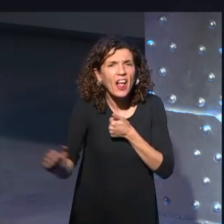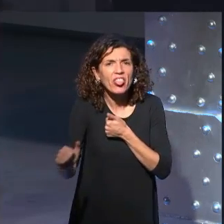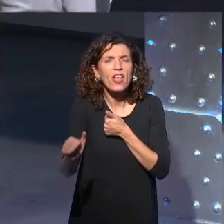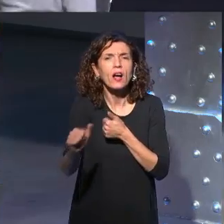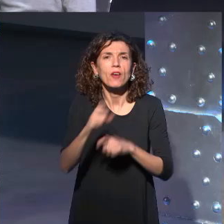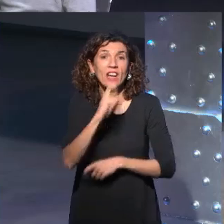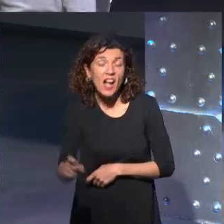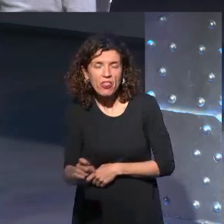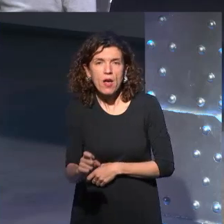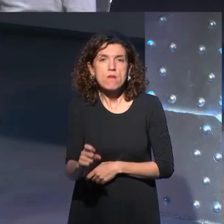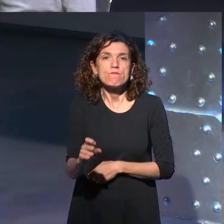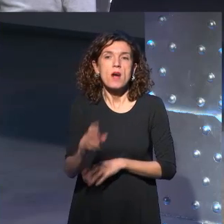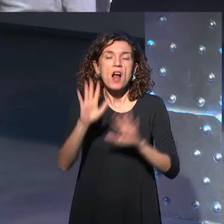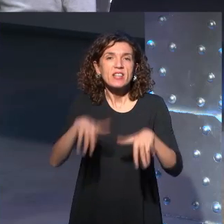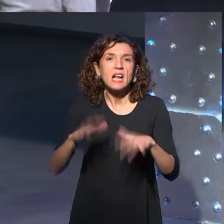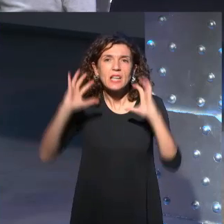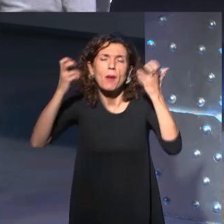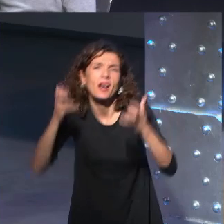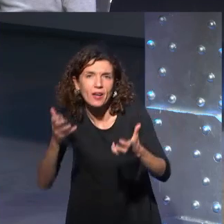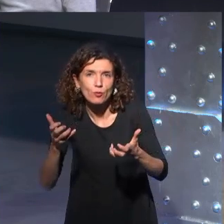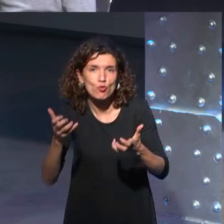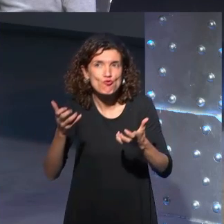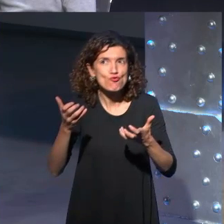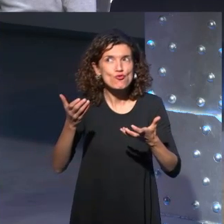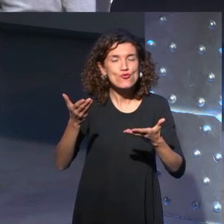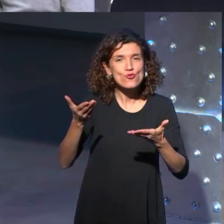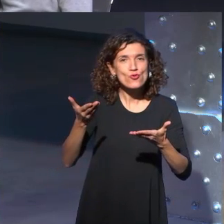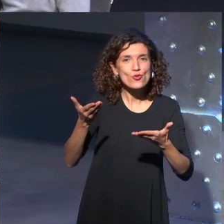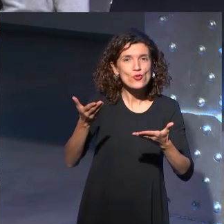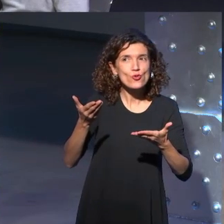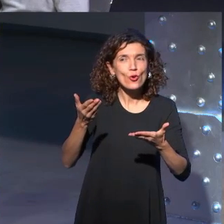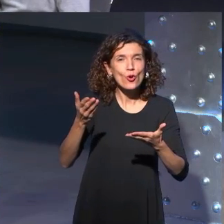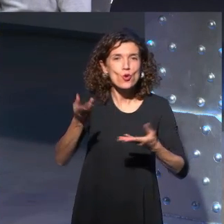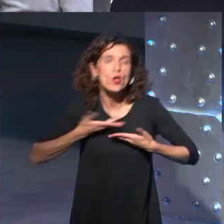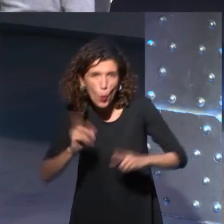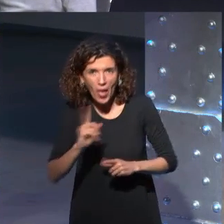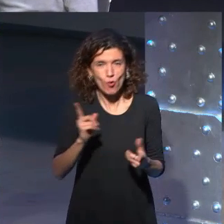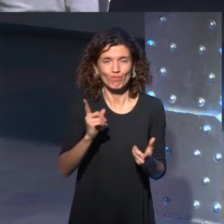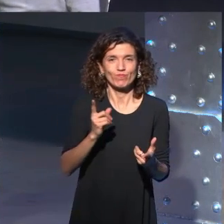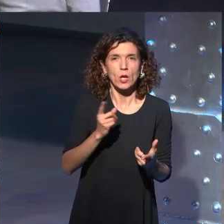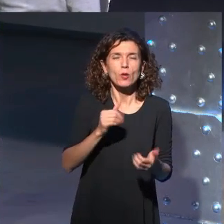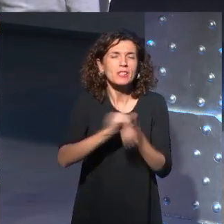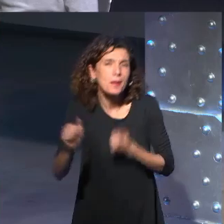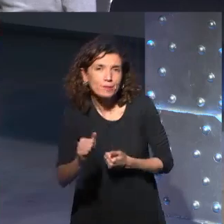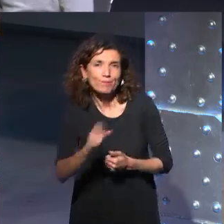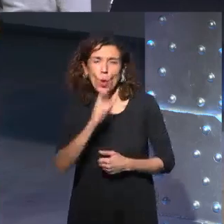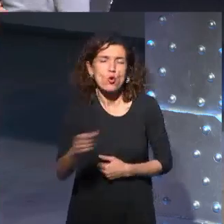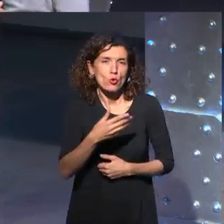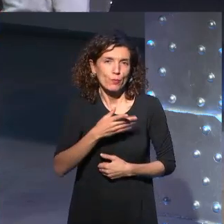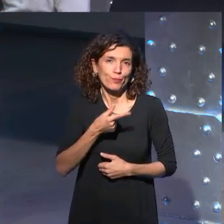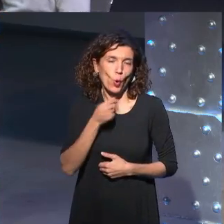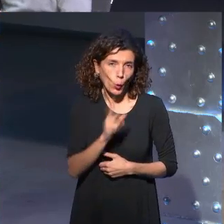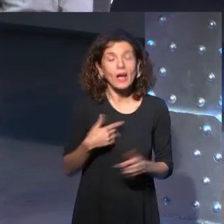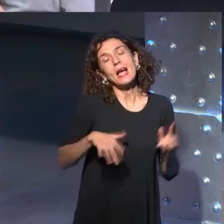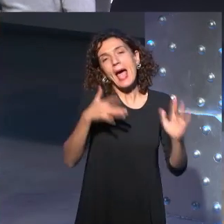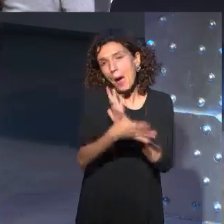sirve al salvaje? ¿Por qué no le sirve a Guillermo la venganza? Bueno, no me gustaría adelantar mucho. No,